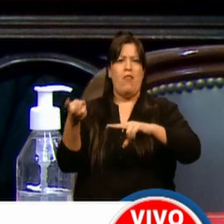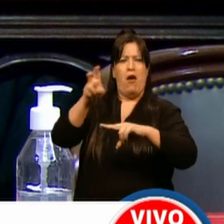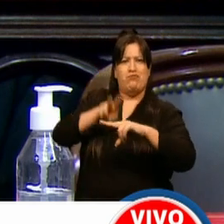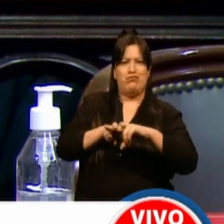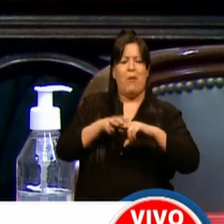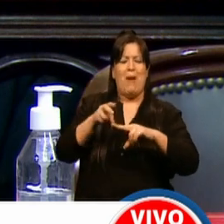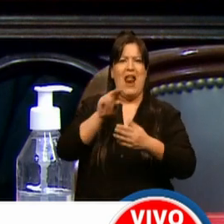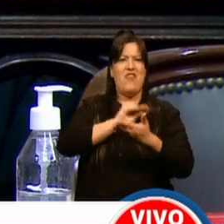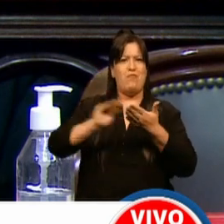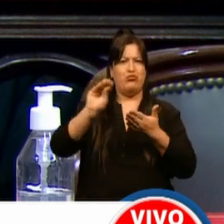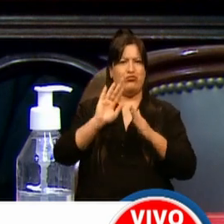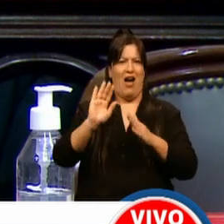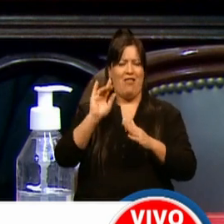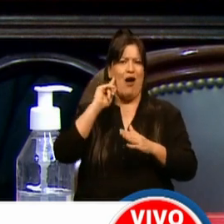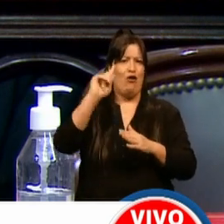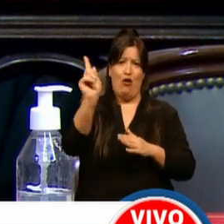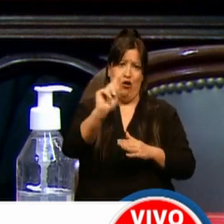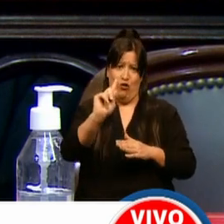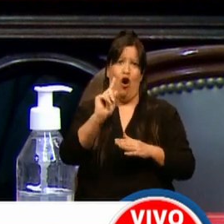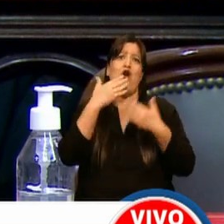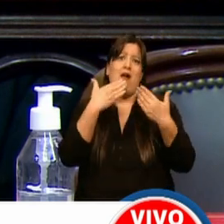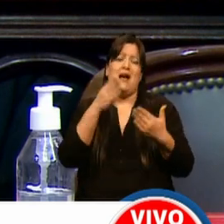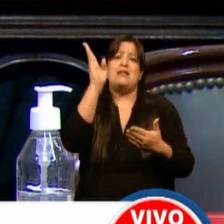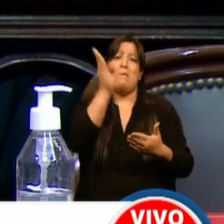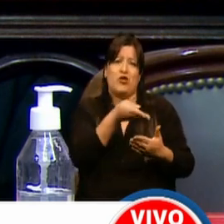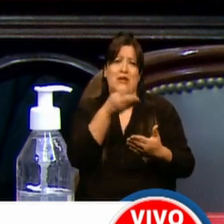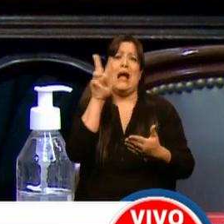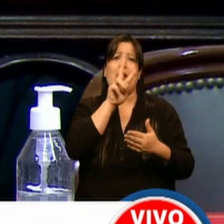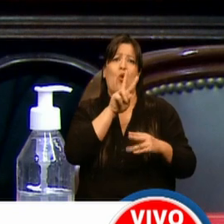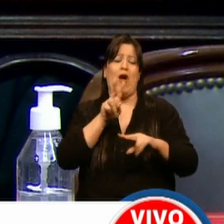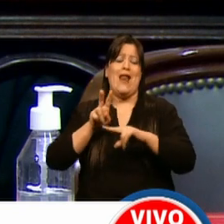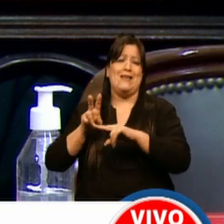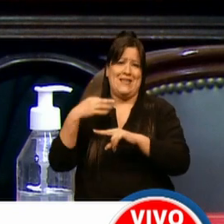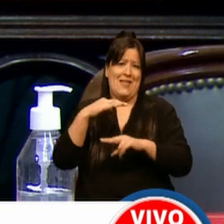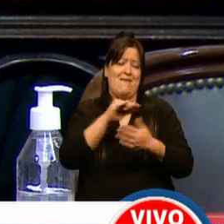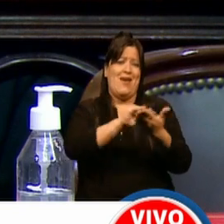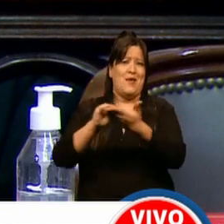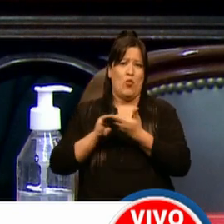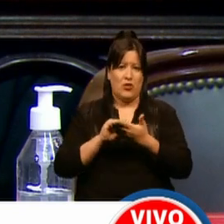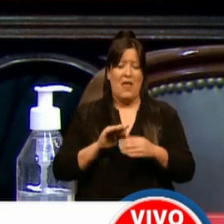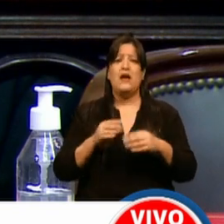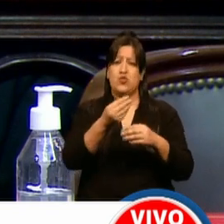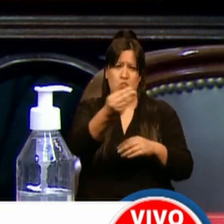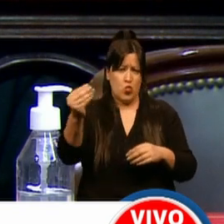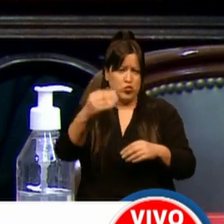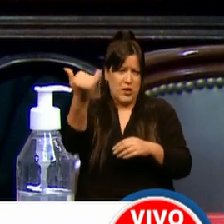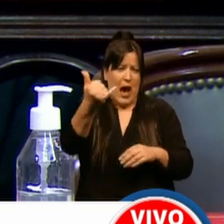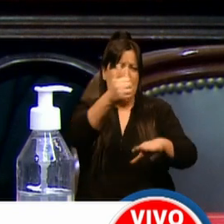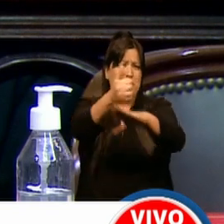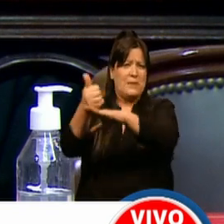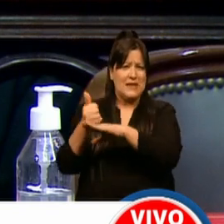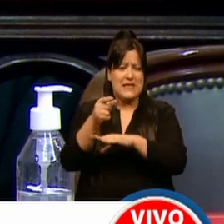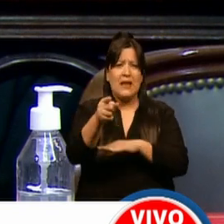diputada y por lo tanto creo que a partir de ese momento así como muchas de las que estamos acá presentes